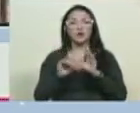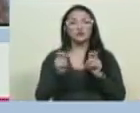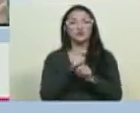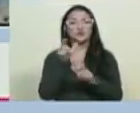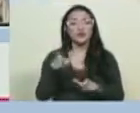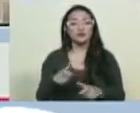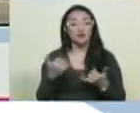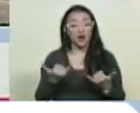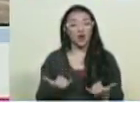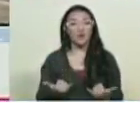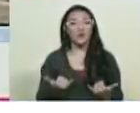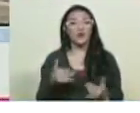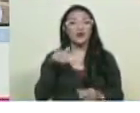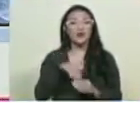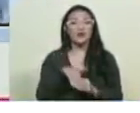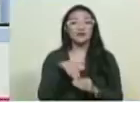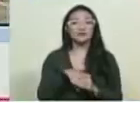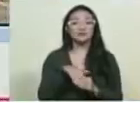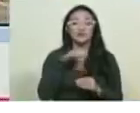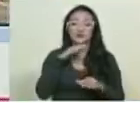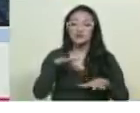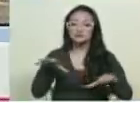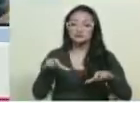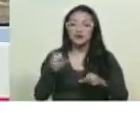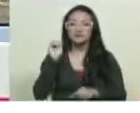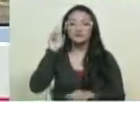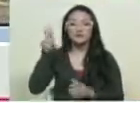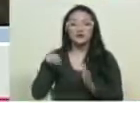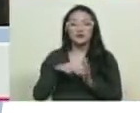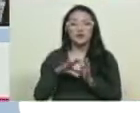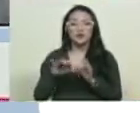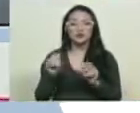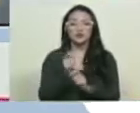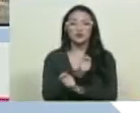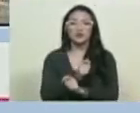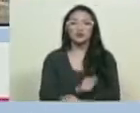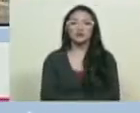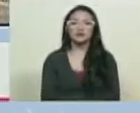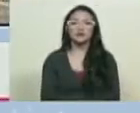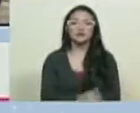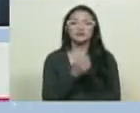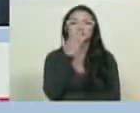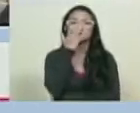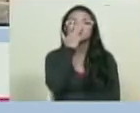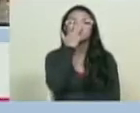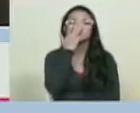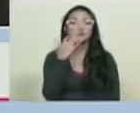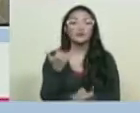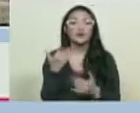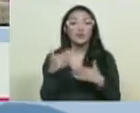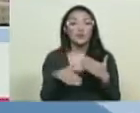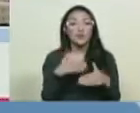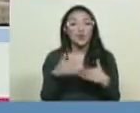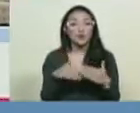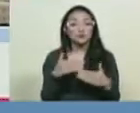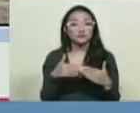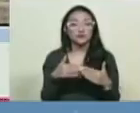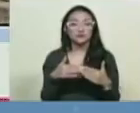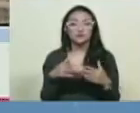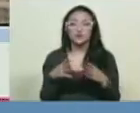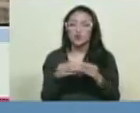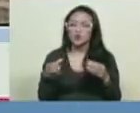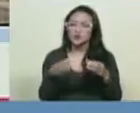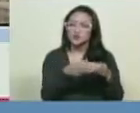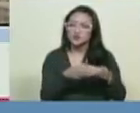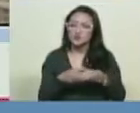vivimos. Estas elecciones son convocadas por la Asamblea Nacional Constituyente. Estamos en un proceso de construcción conjunta